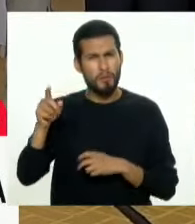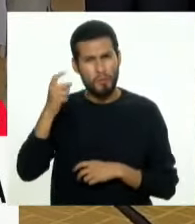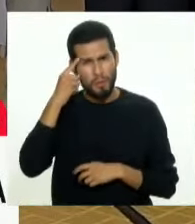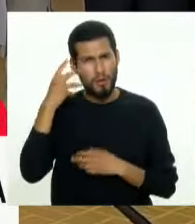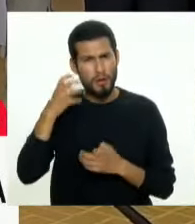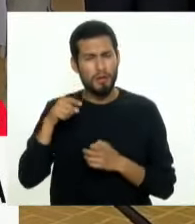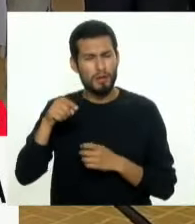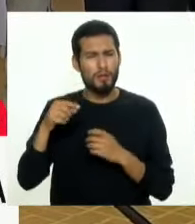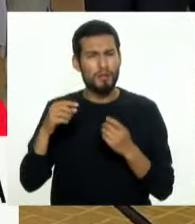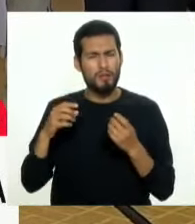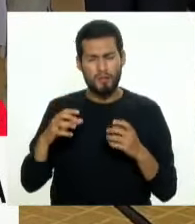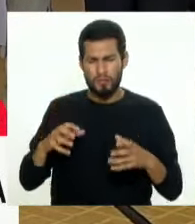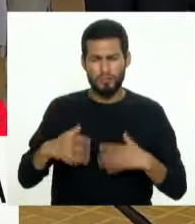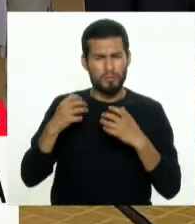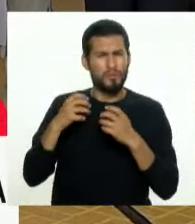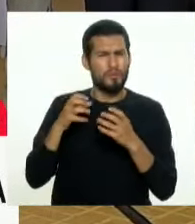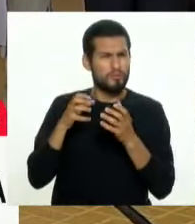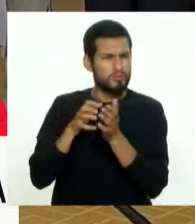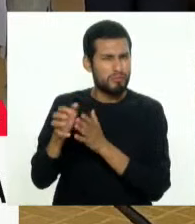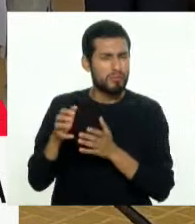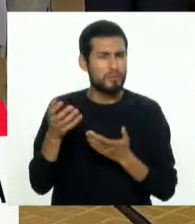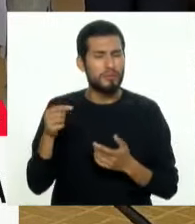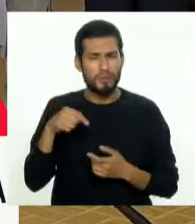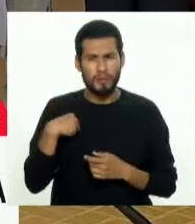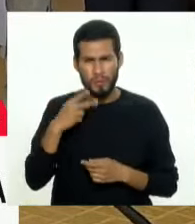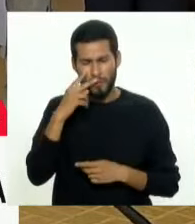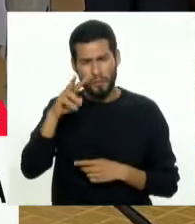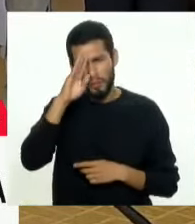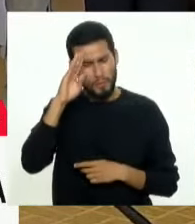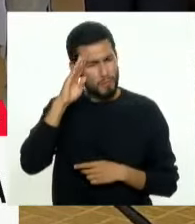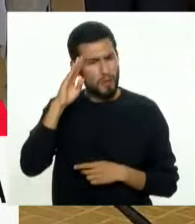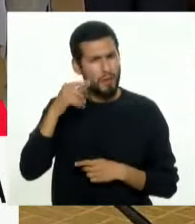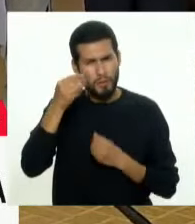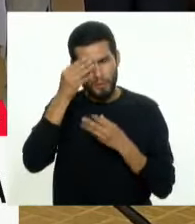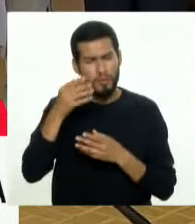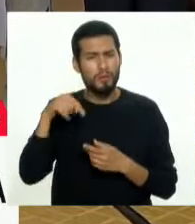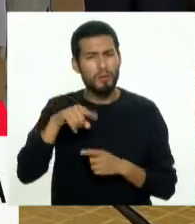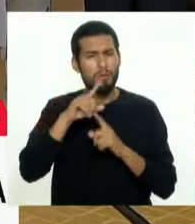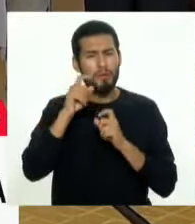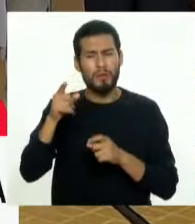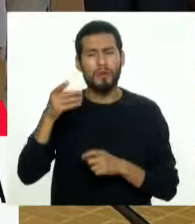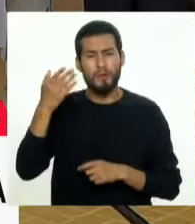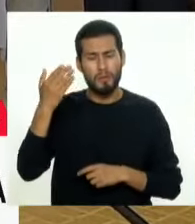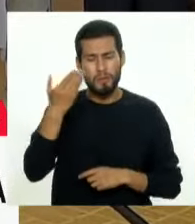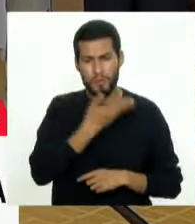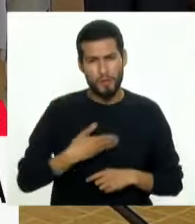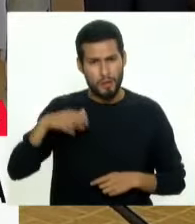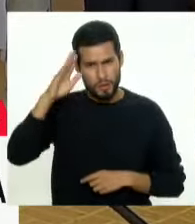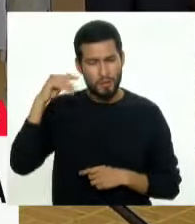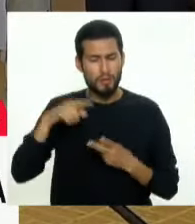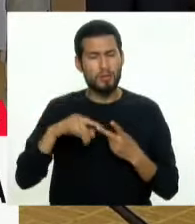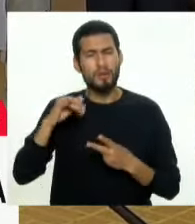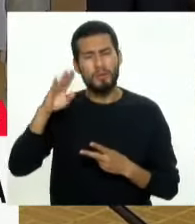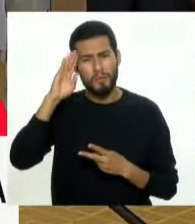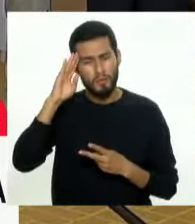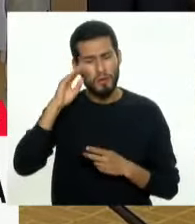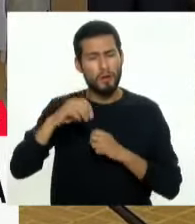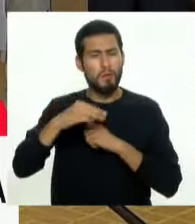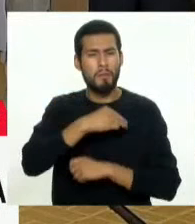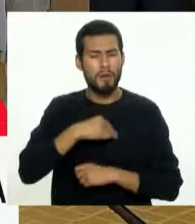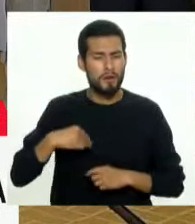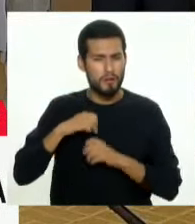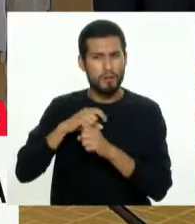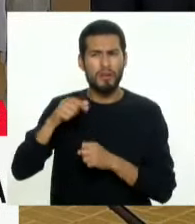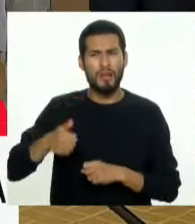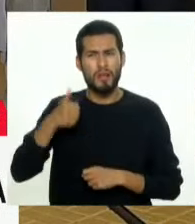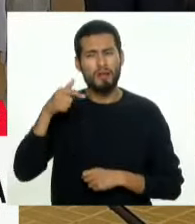para la represión brutal, señalan informes incluso policiales. La pregunta directa para la presidenta o para el ministro del Interior. El jefe de la región policial